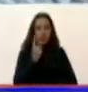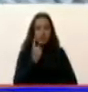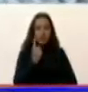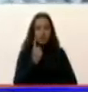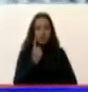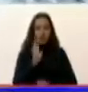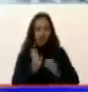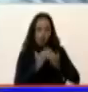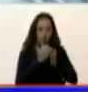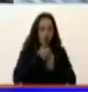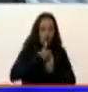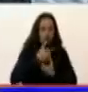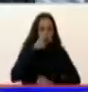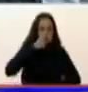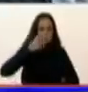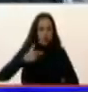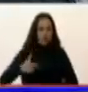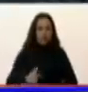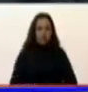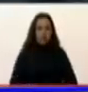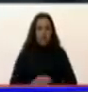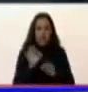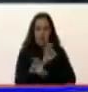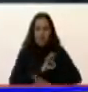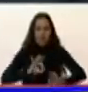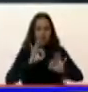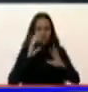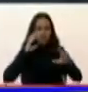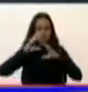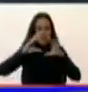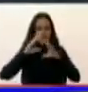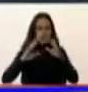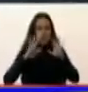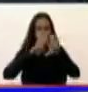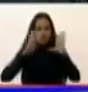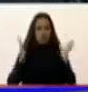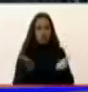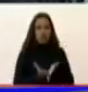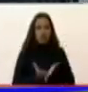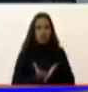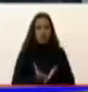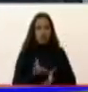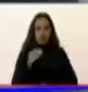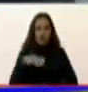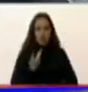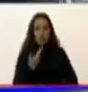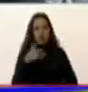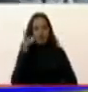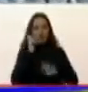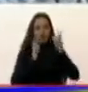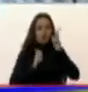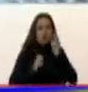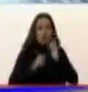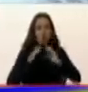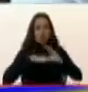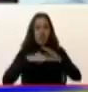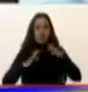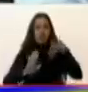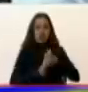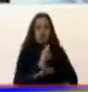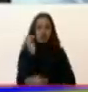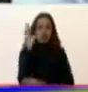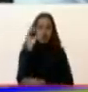al pueblo. En ningún medio de comunicación en el mundo ustedes van a escuchar hablar de los